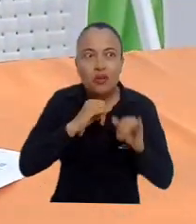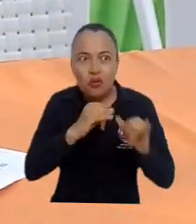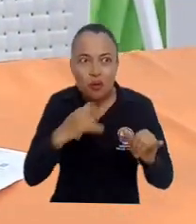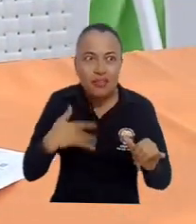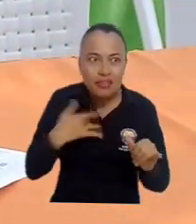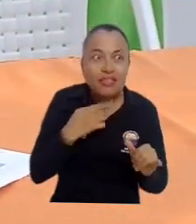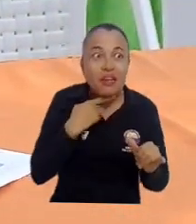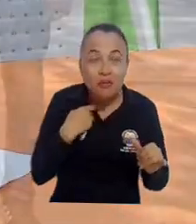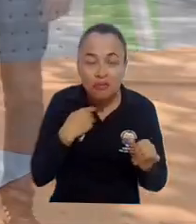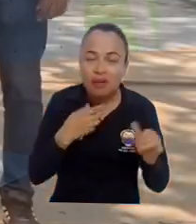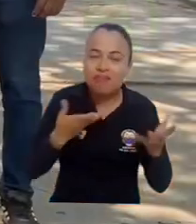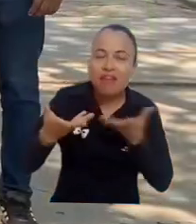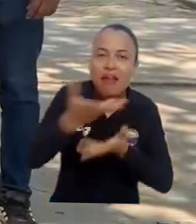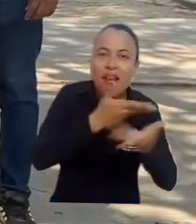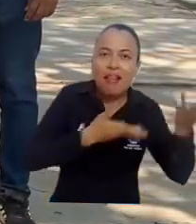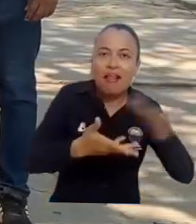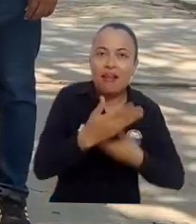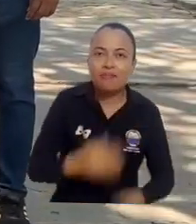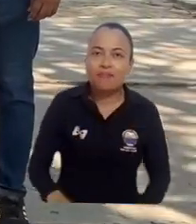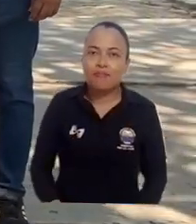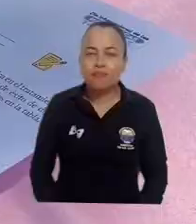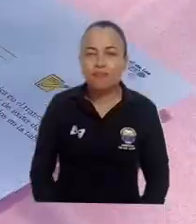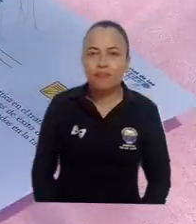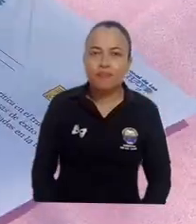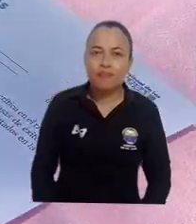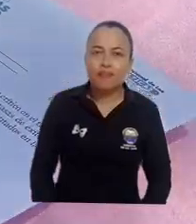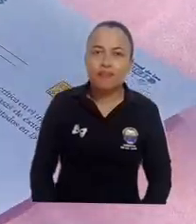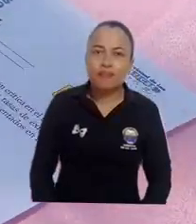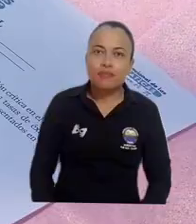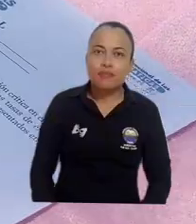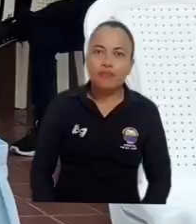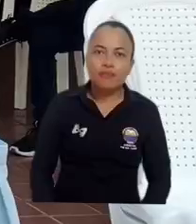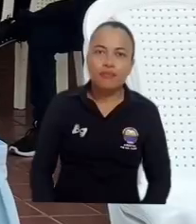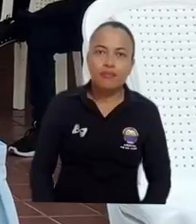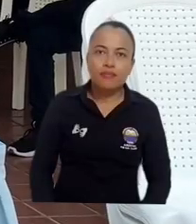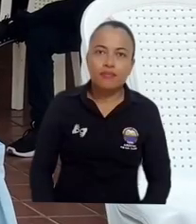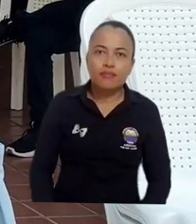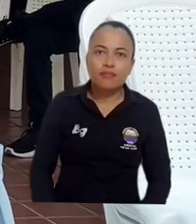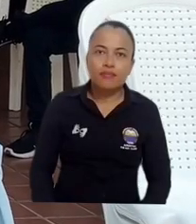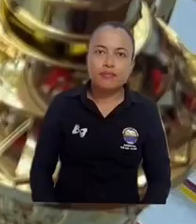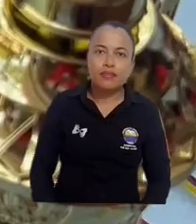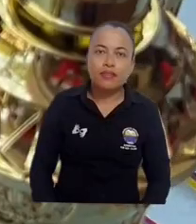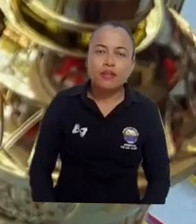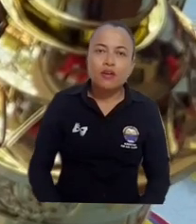chévere porque acá puedes hablar con gente que también se dedica a la materia.